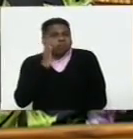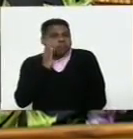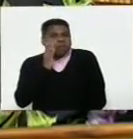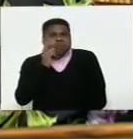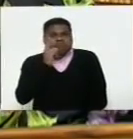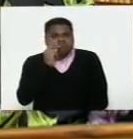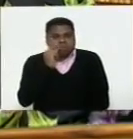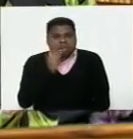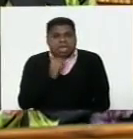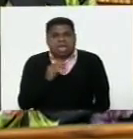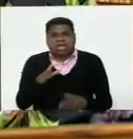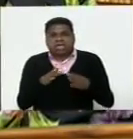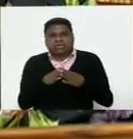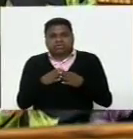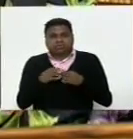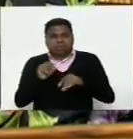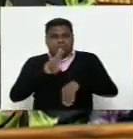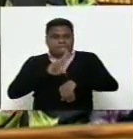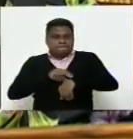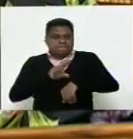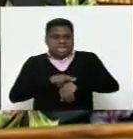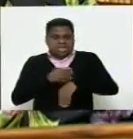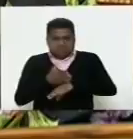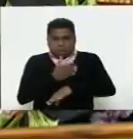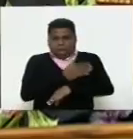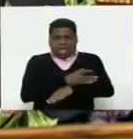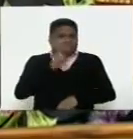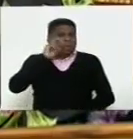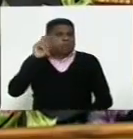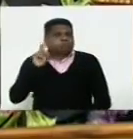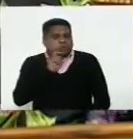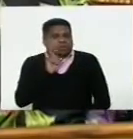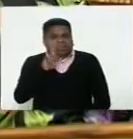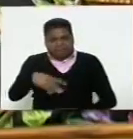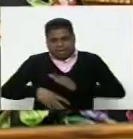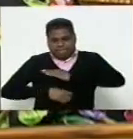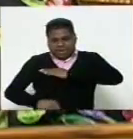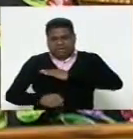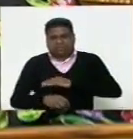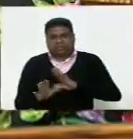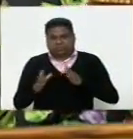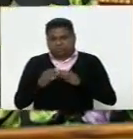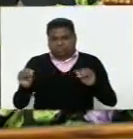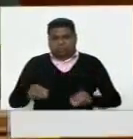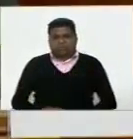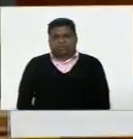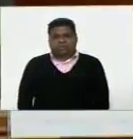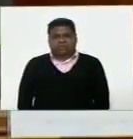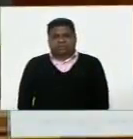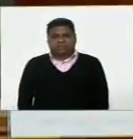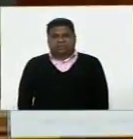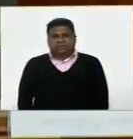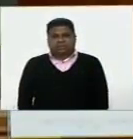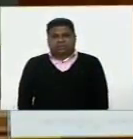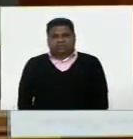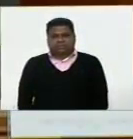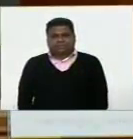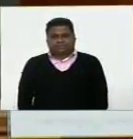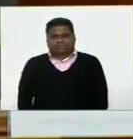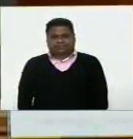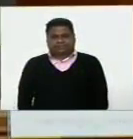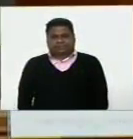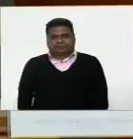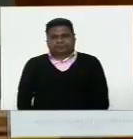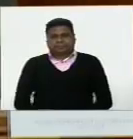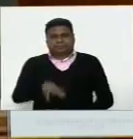las consultas prenatales, el trabajo de parto y el parto. Es todo. En consideración